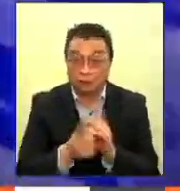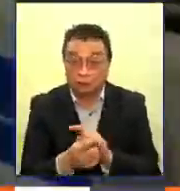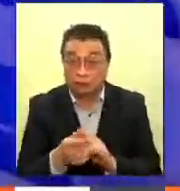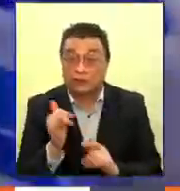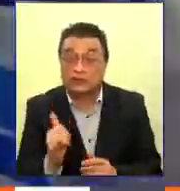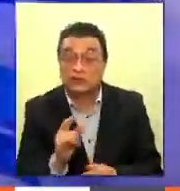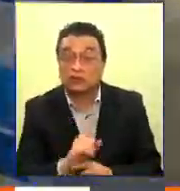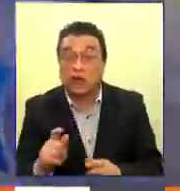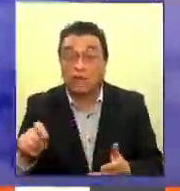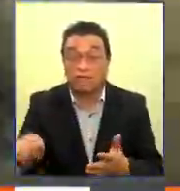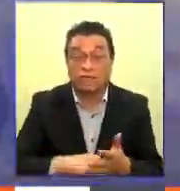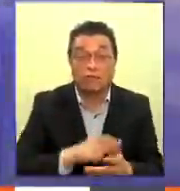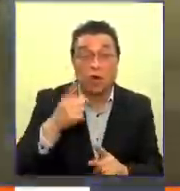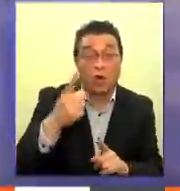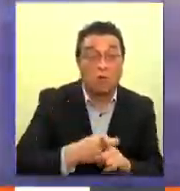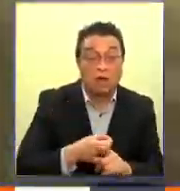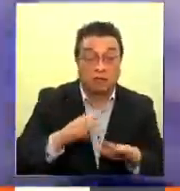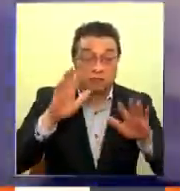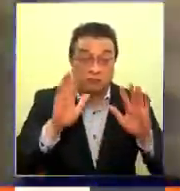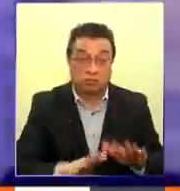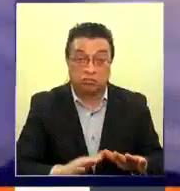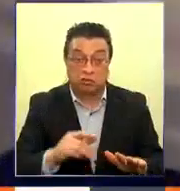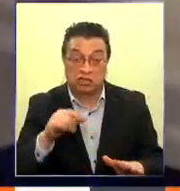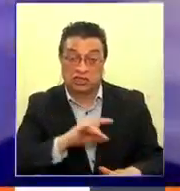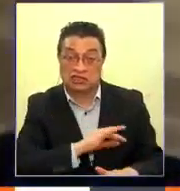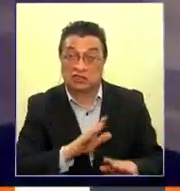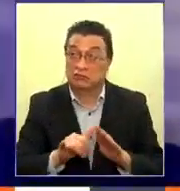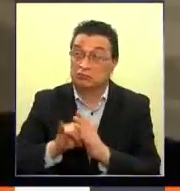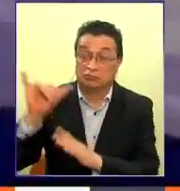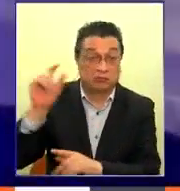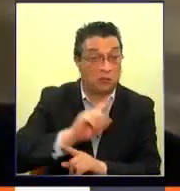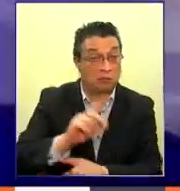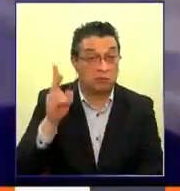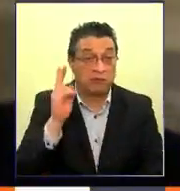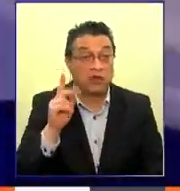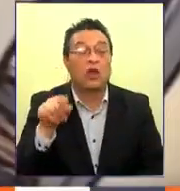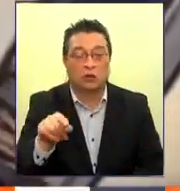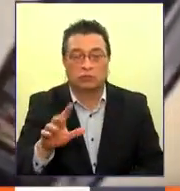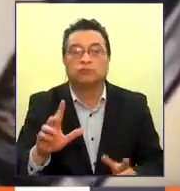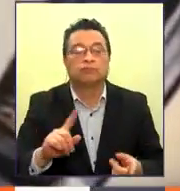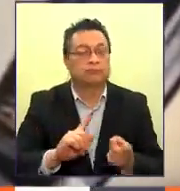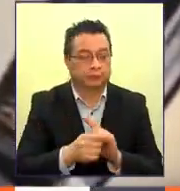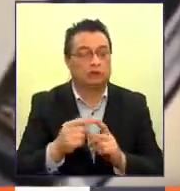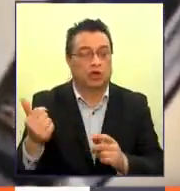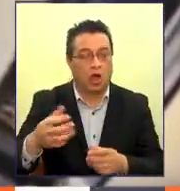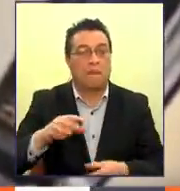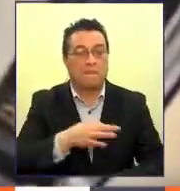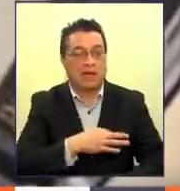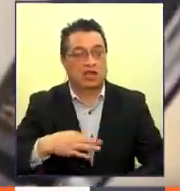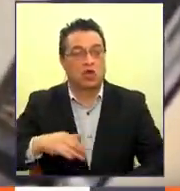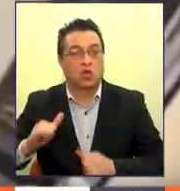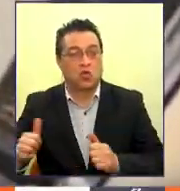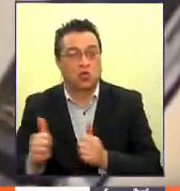firma mensual y arraigo nacional, ya se verá luego que el Ministerio Público, en conjunto con la Municipalidad de Las Condes,